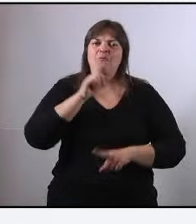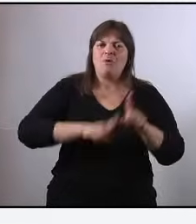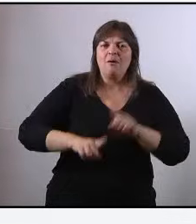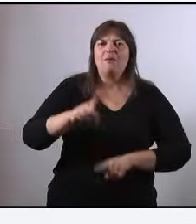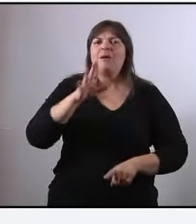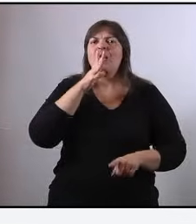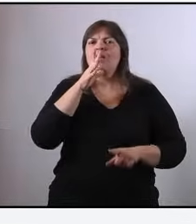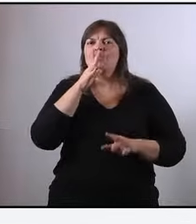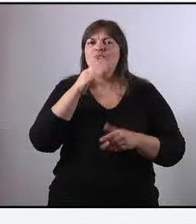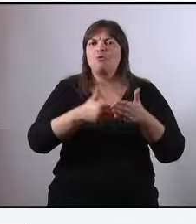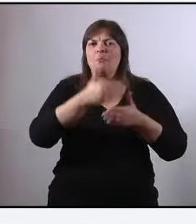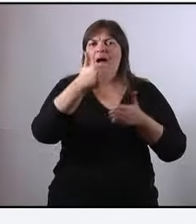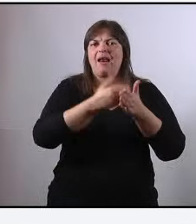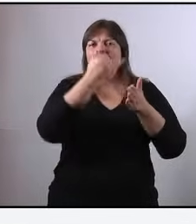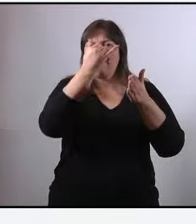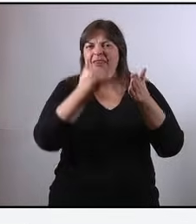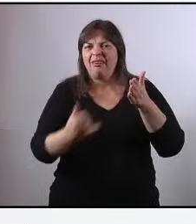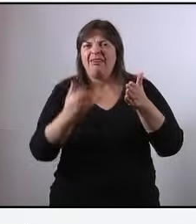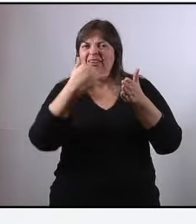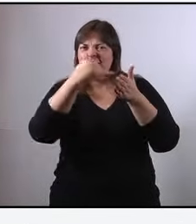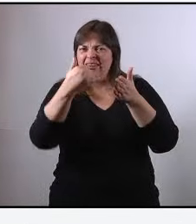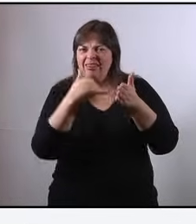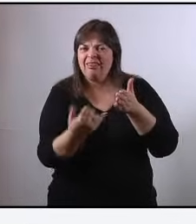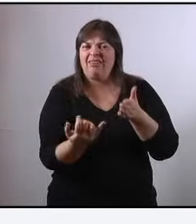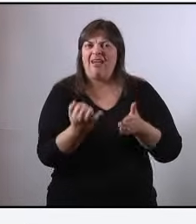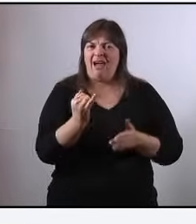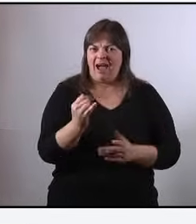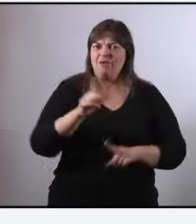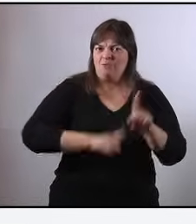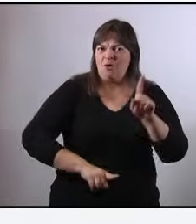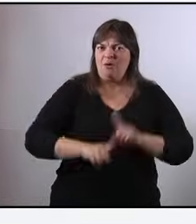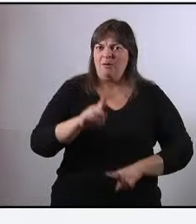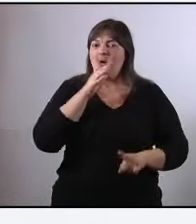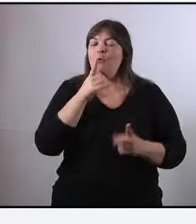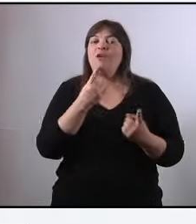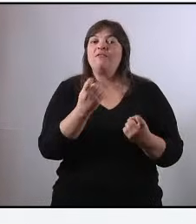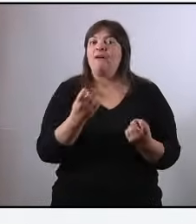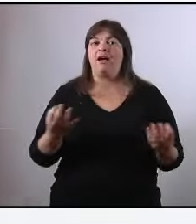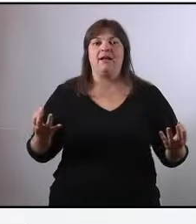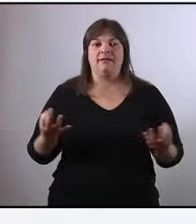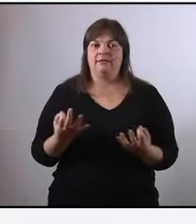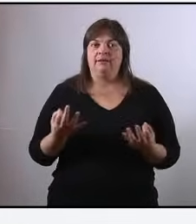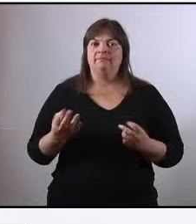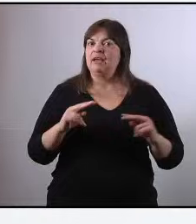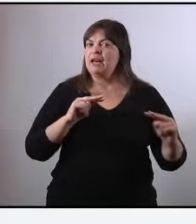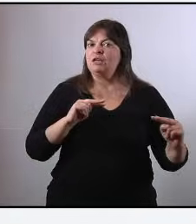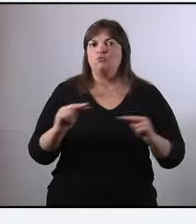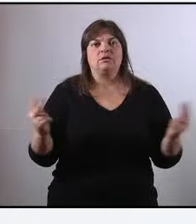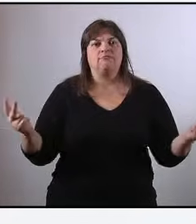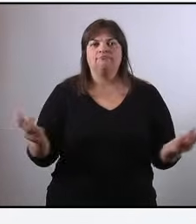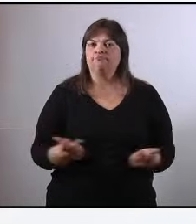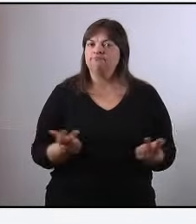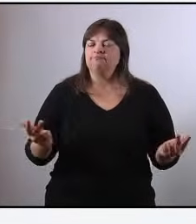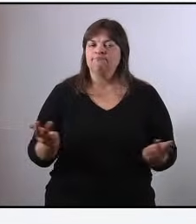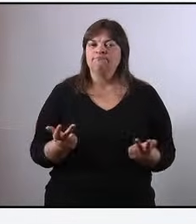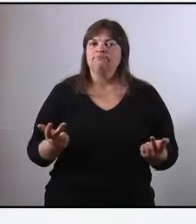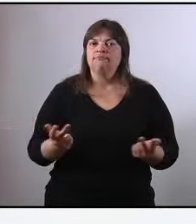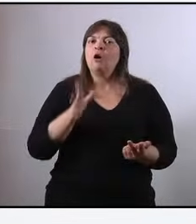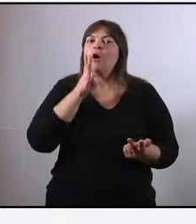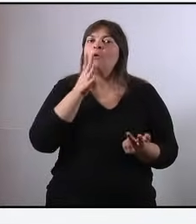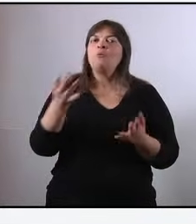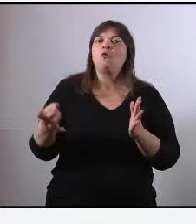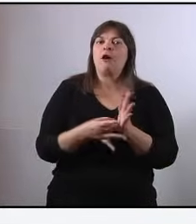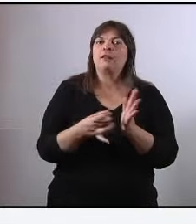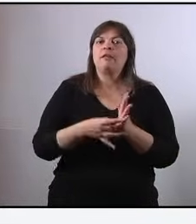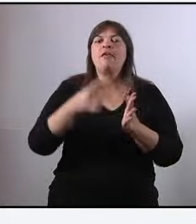de fisuras y de grietas. De ahí que sea necesaria una respuesta urgente para garantizar